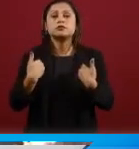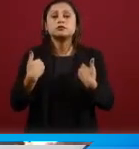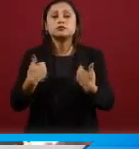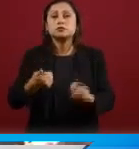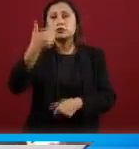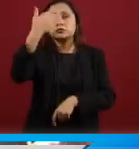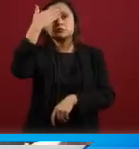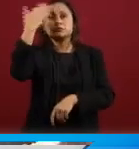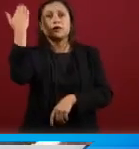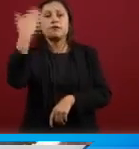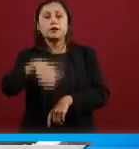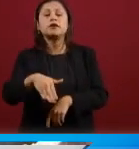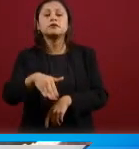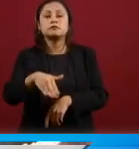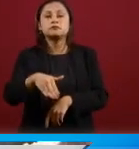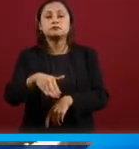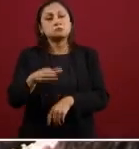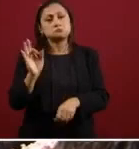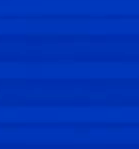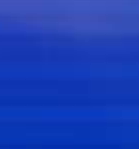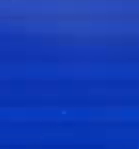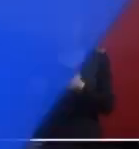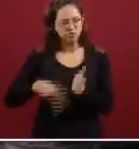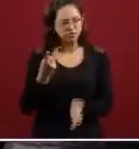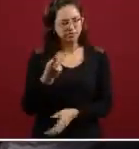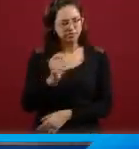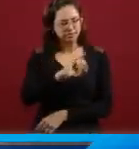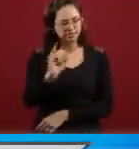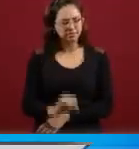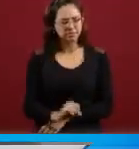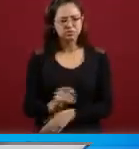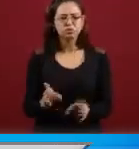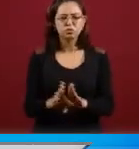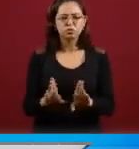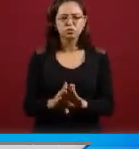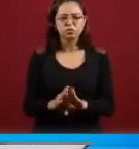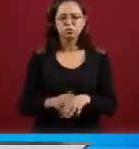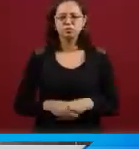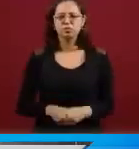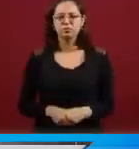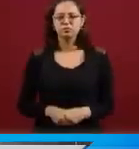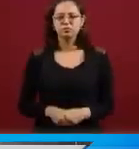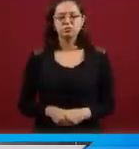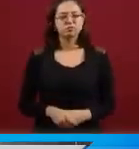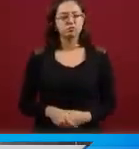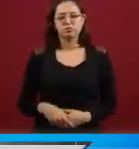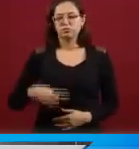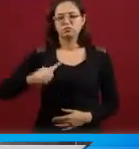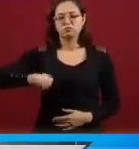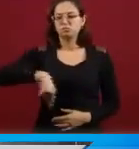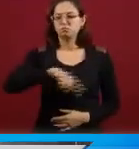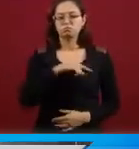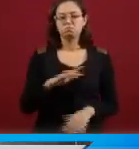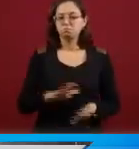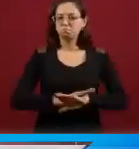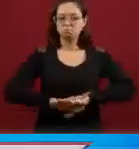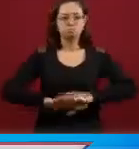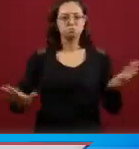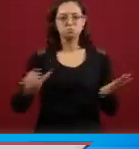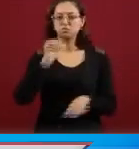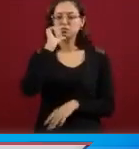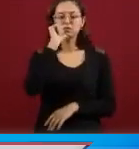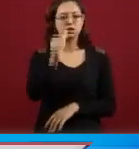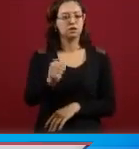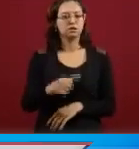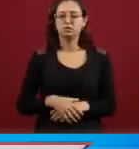incluso de los más groseros y a los que más calumnian. Malware Pegasus. El presidente ratifica que no se utiliza ese